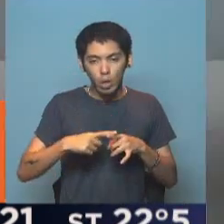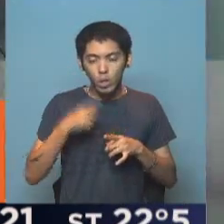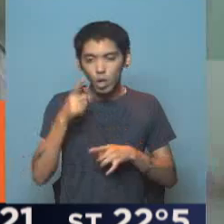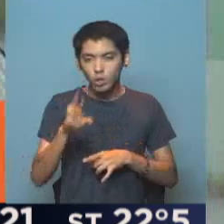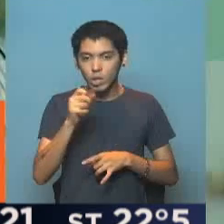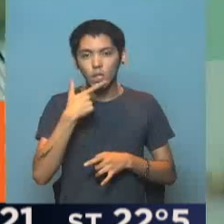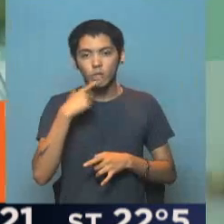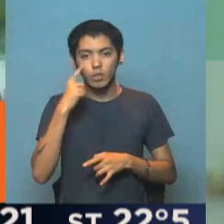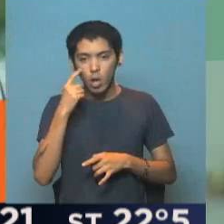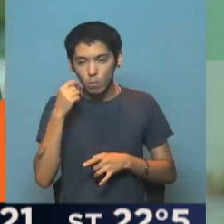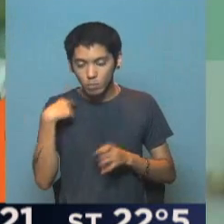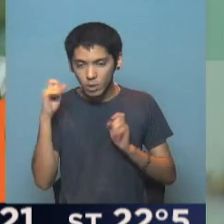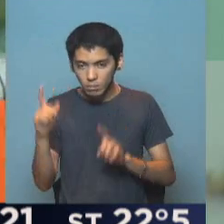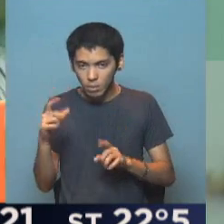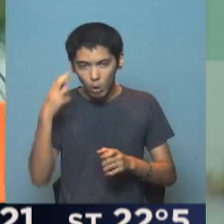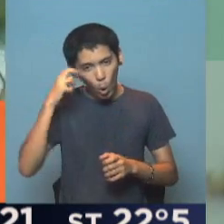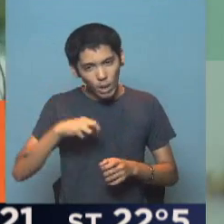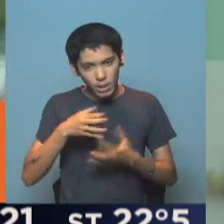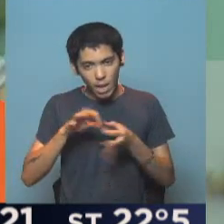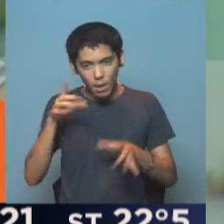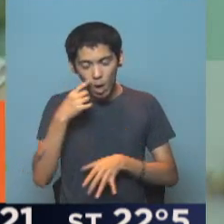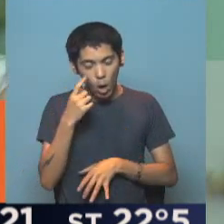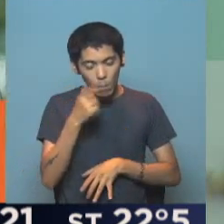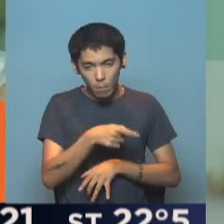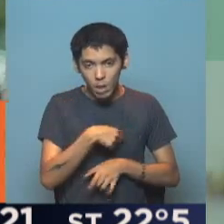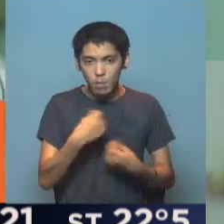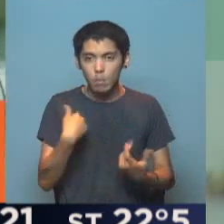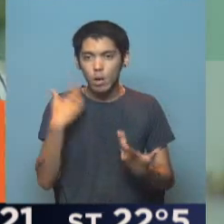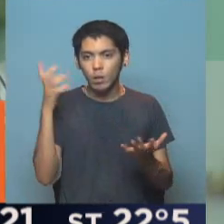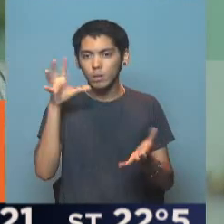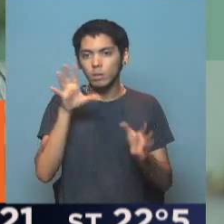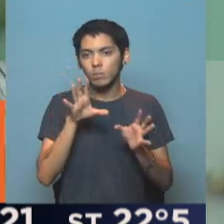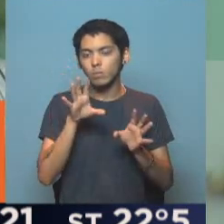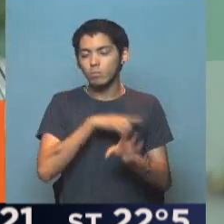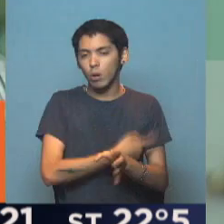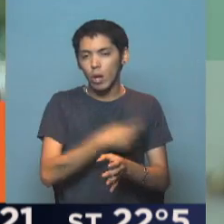lunes estamos concentrando, movilizando ahí, en las puertas del Poder Judicial, que también tiene una